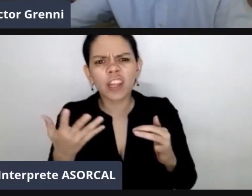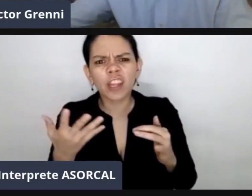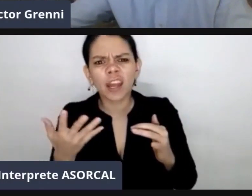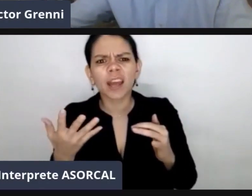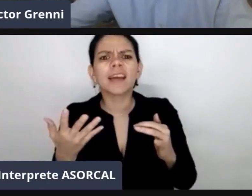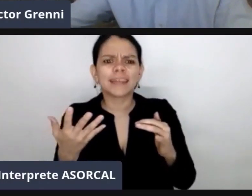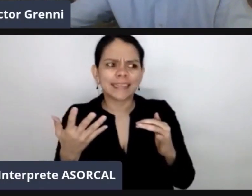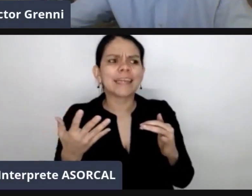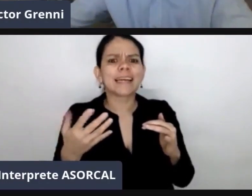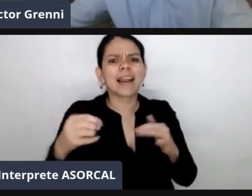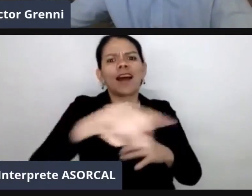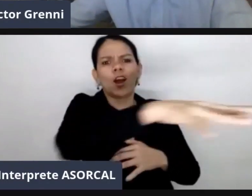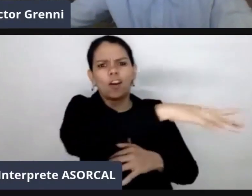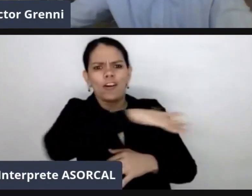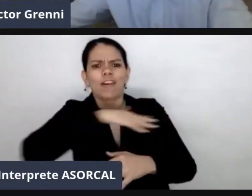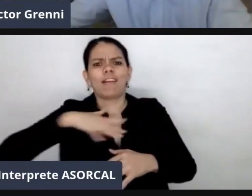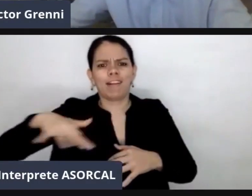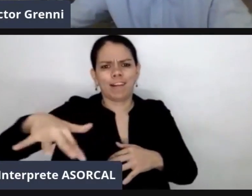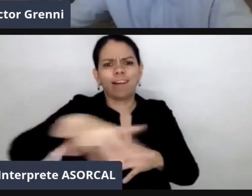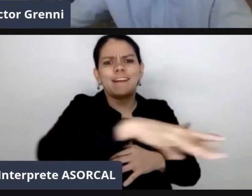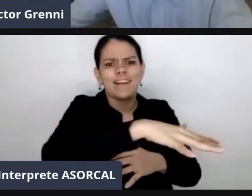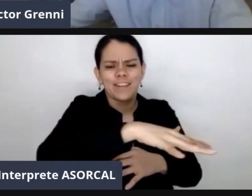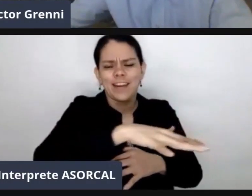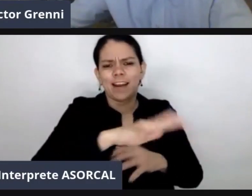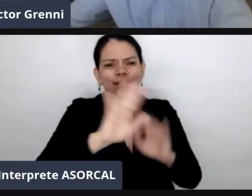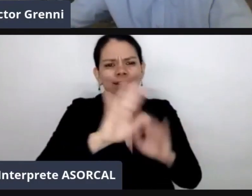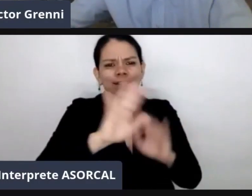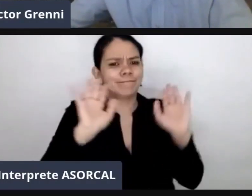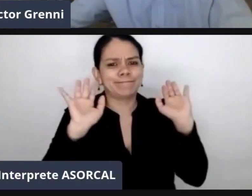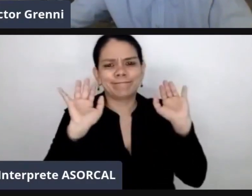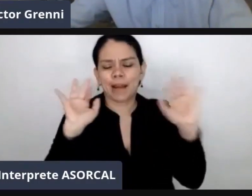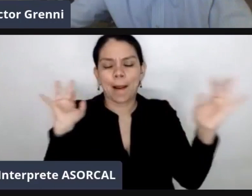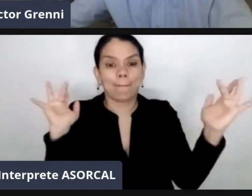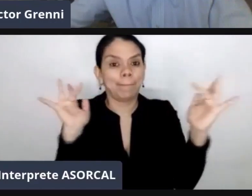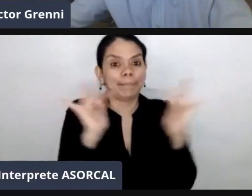Era el terreno propicio para la guerrilla, para ocultarse.